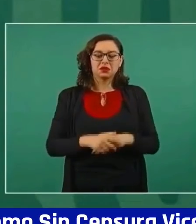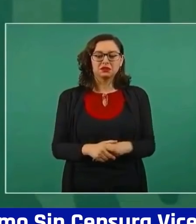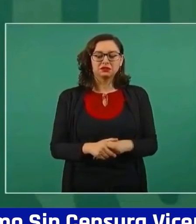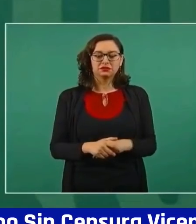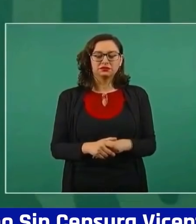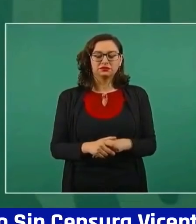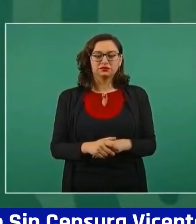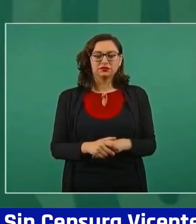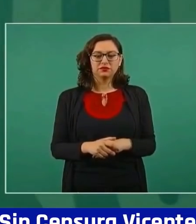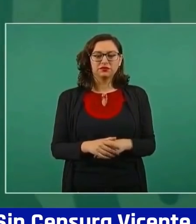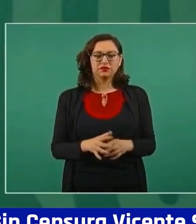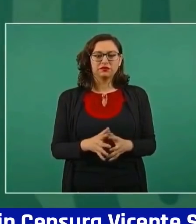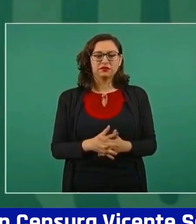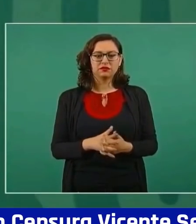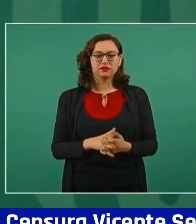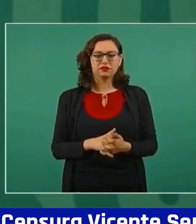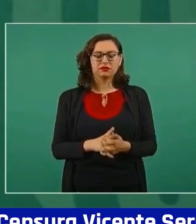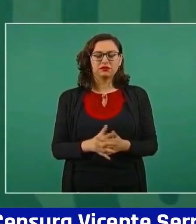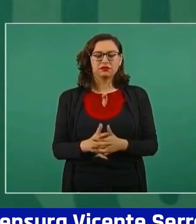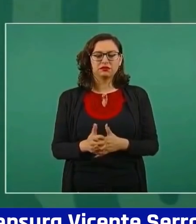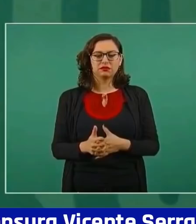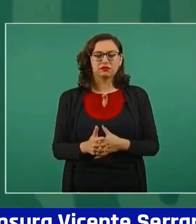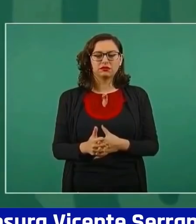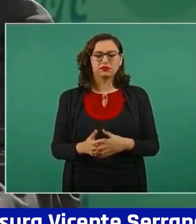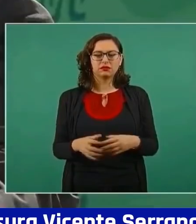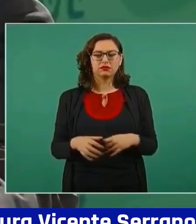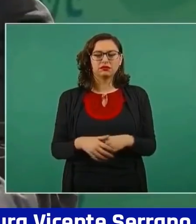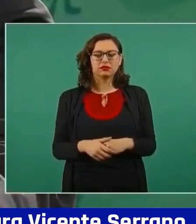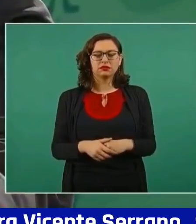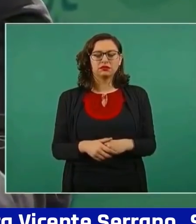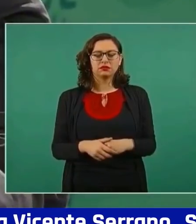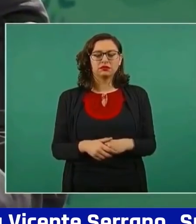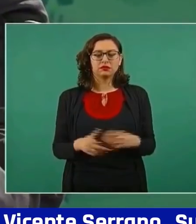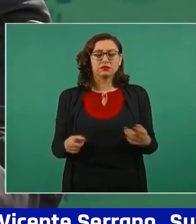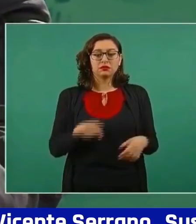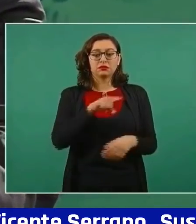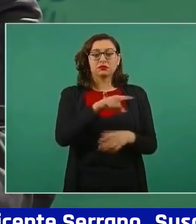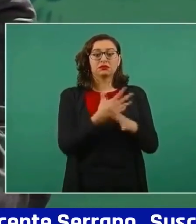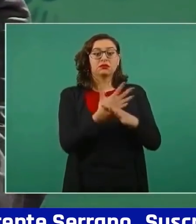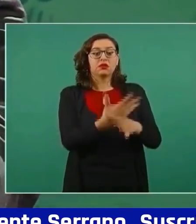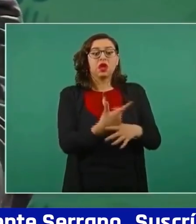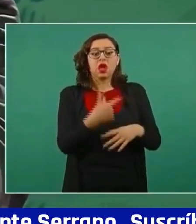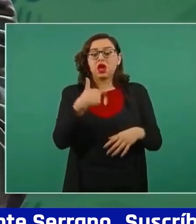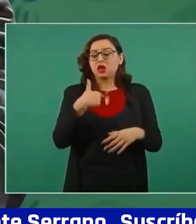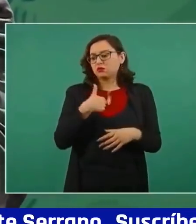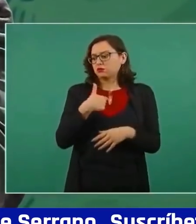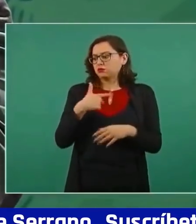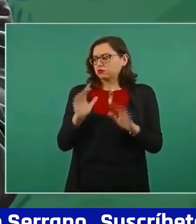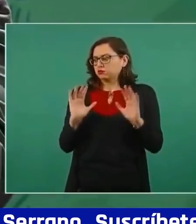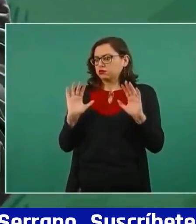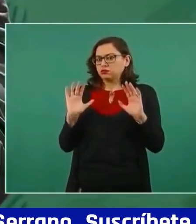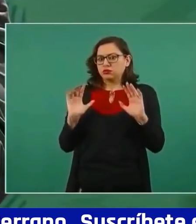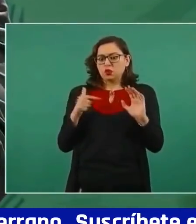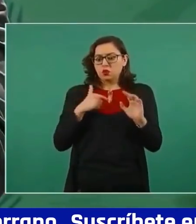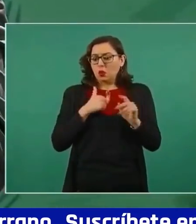Dice que escuché de que él apenas estaba llegando,